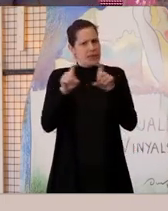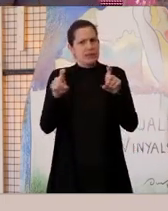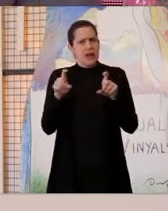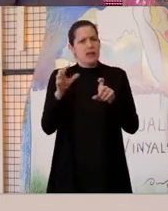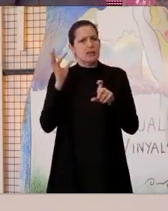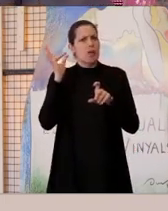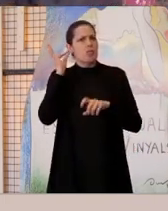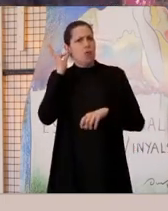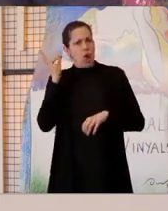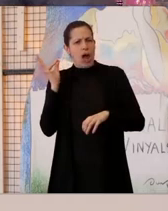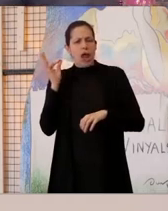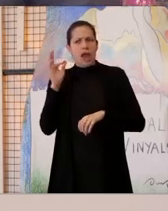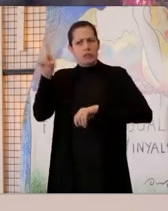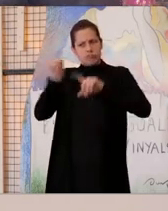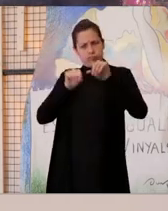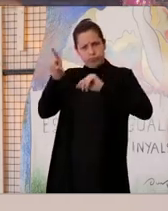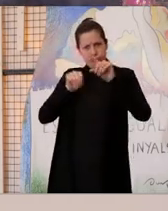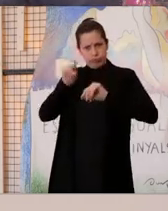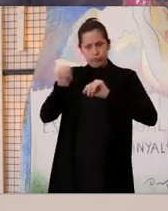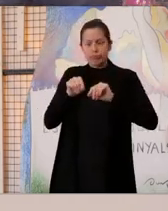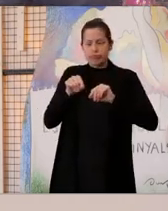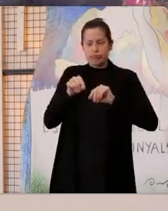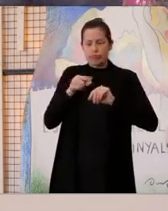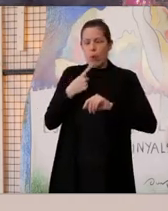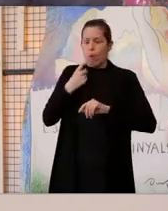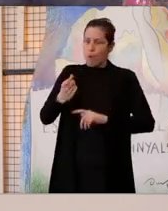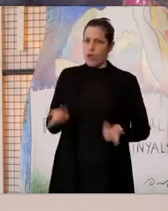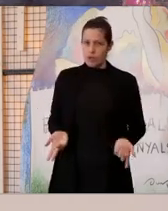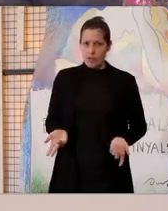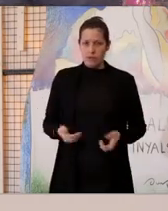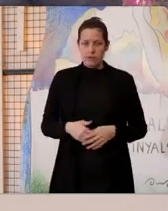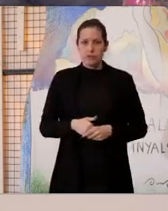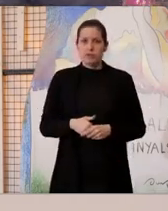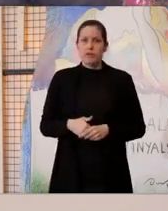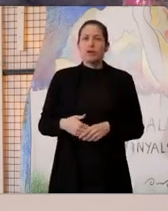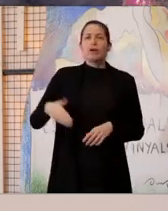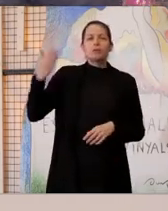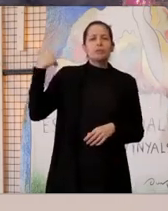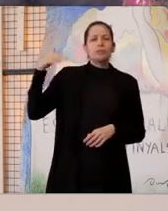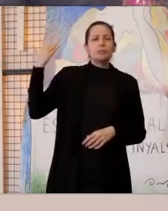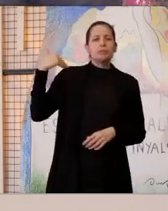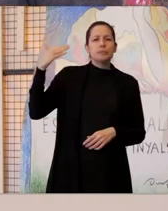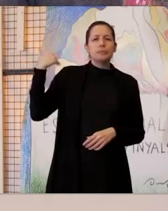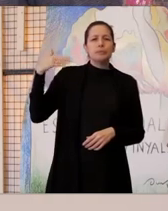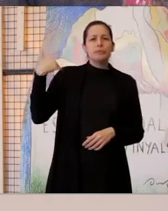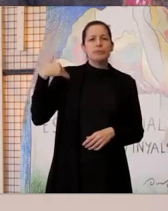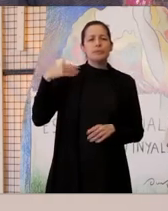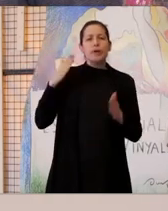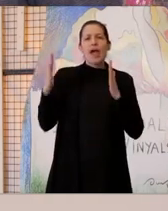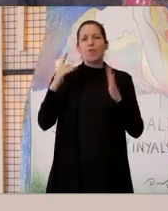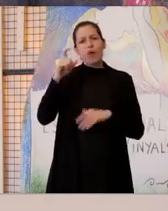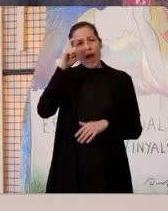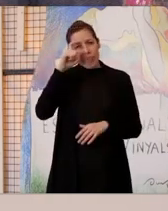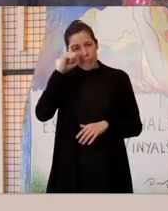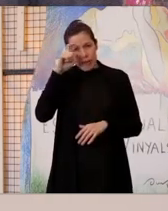resistieron el 2007 que se iba a poner en la ley que ya se hizo en tiempos de zapatero y de